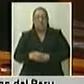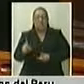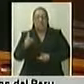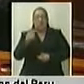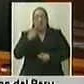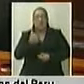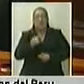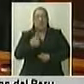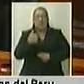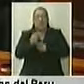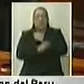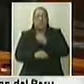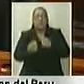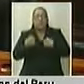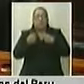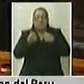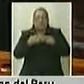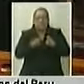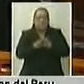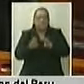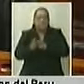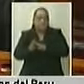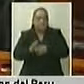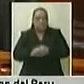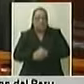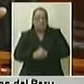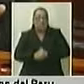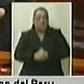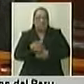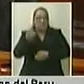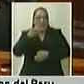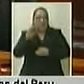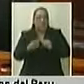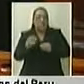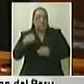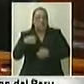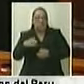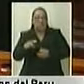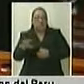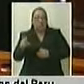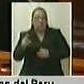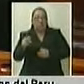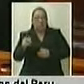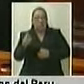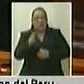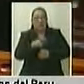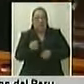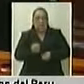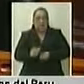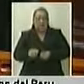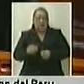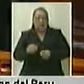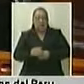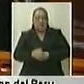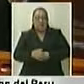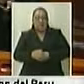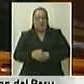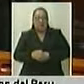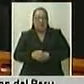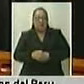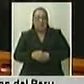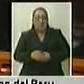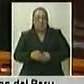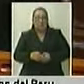otros países que tienen similares labores al del ingeniero civil. Hace canales de riego, pontones,